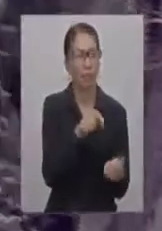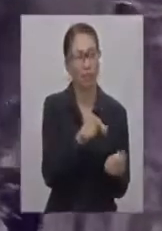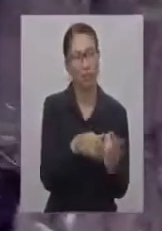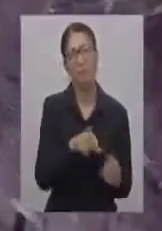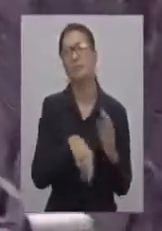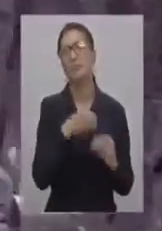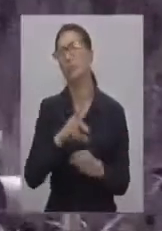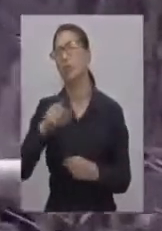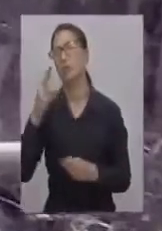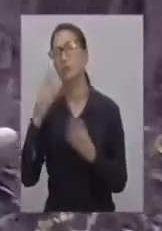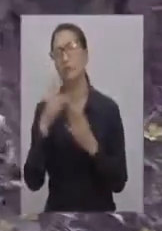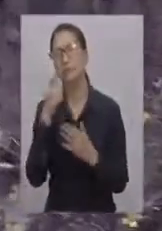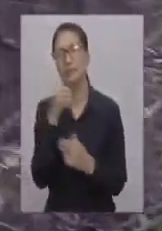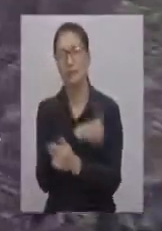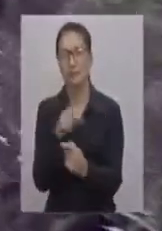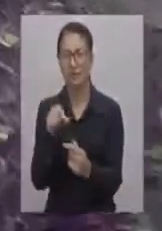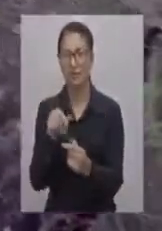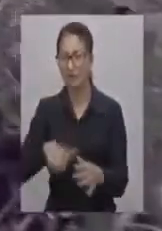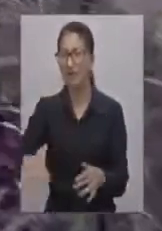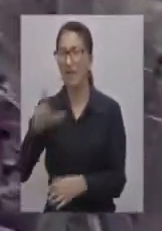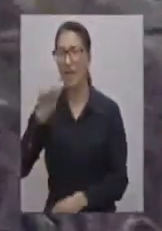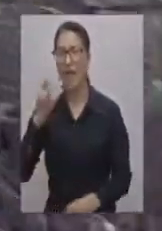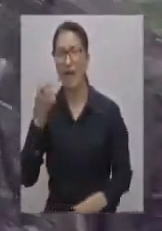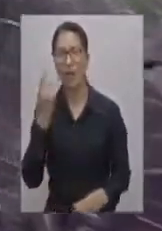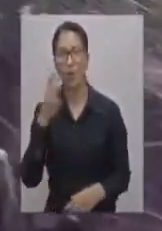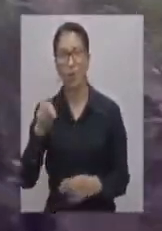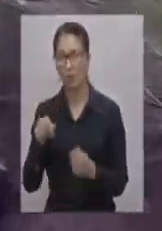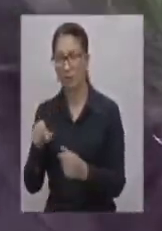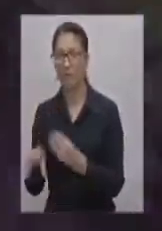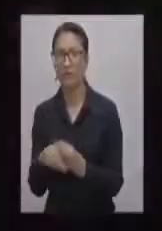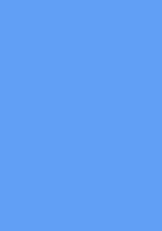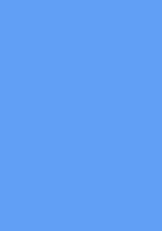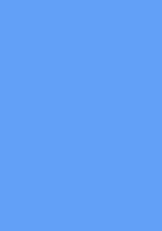sin contar con los 3.600 millones que se invirtieron en la laguna de oxidación.